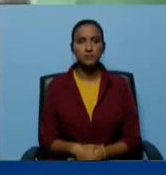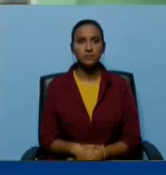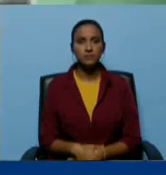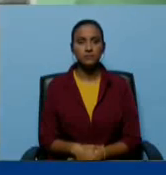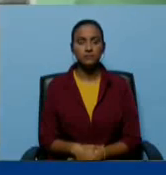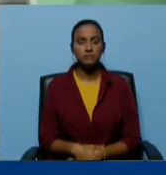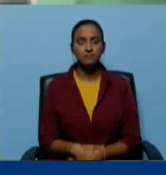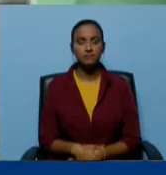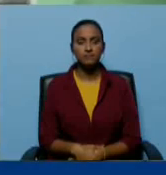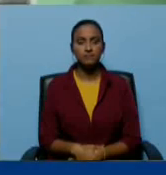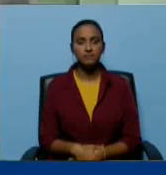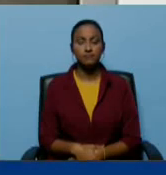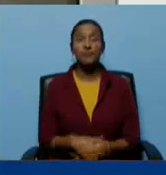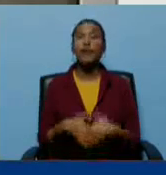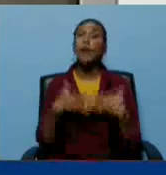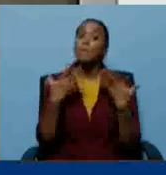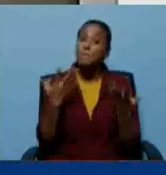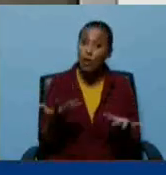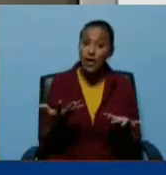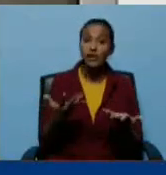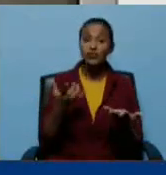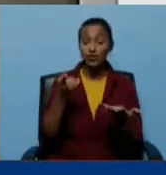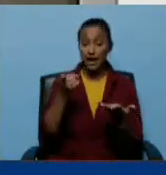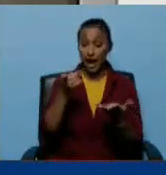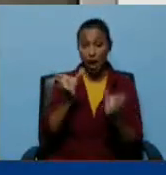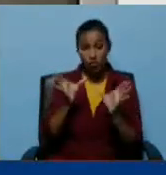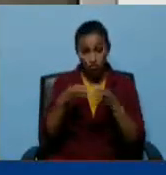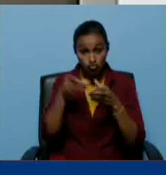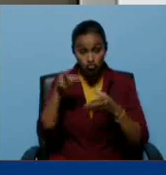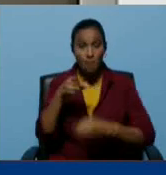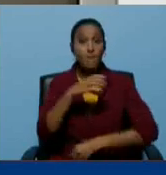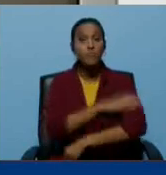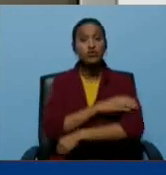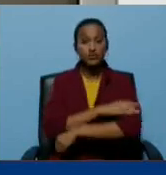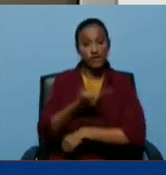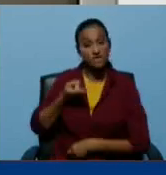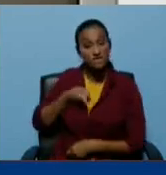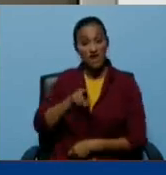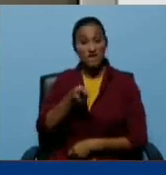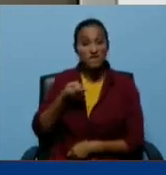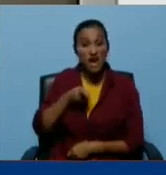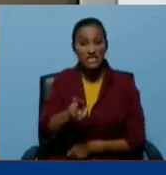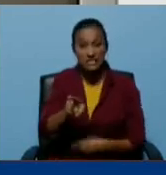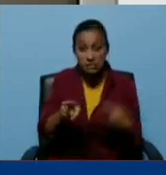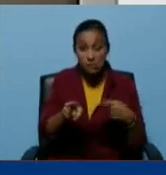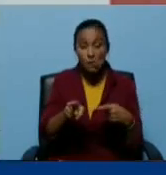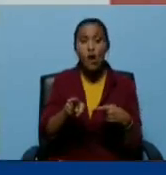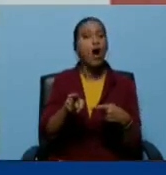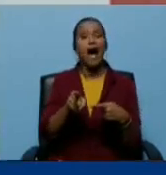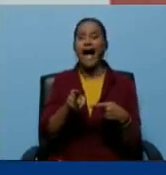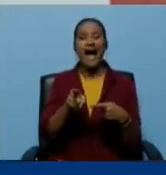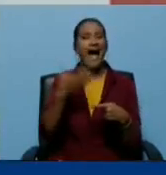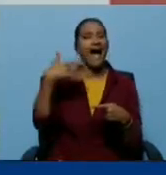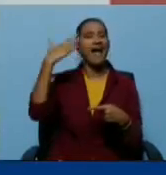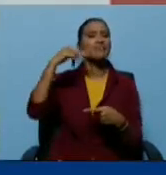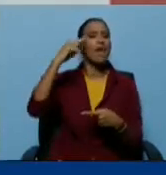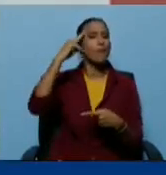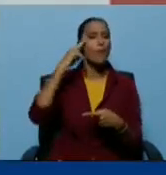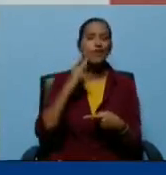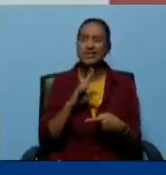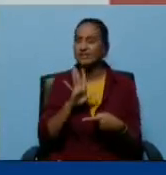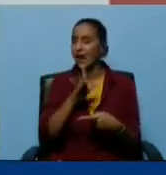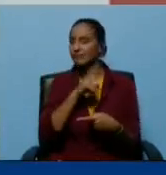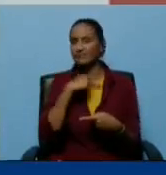Por eso es que el fascismo ha fracasado en la patria de Bolívar. Por eso es que el fascismo no